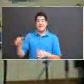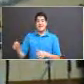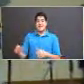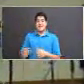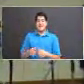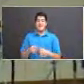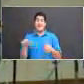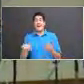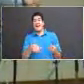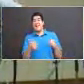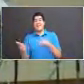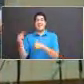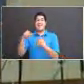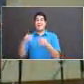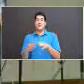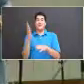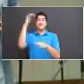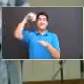aleluya, aleluya.